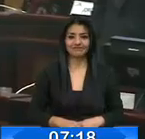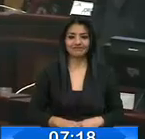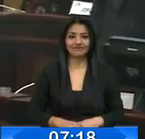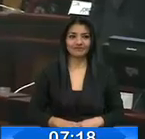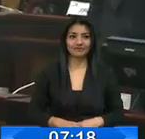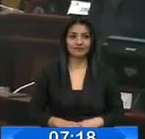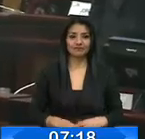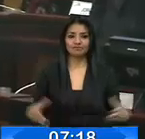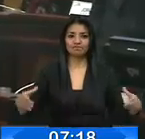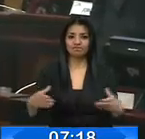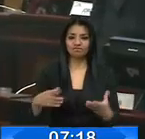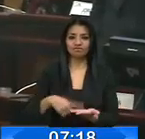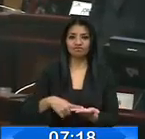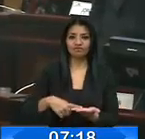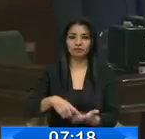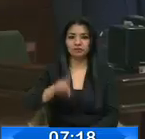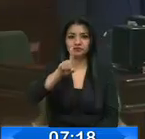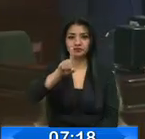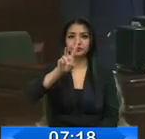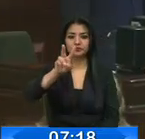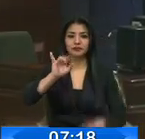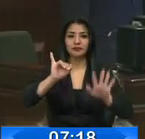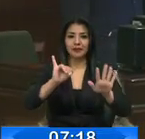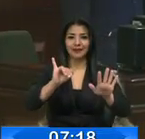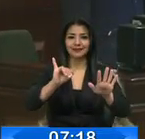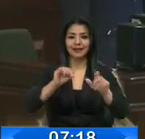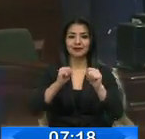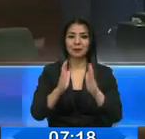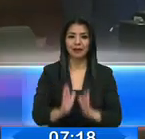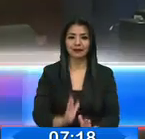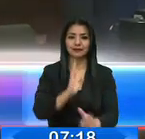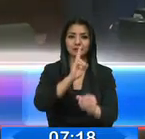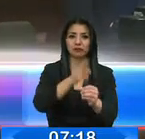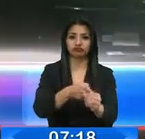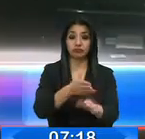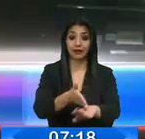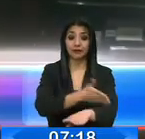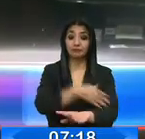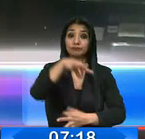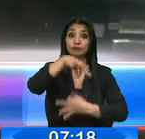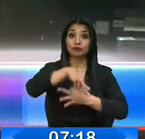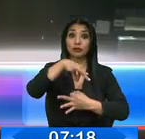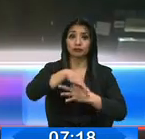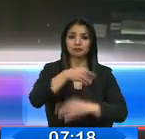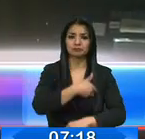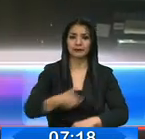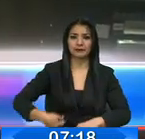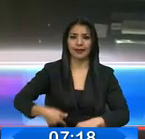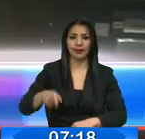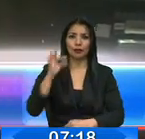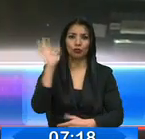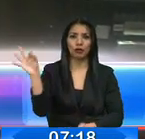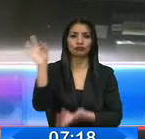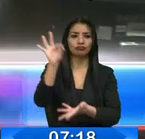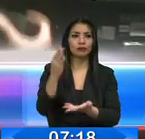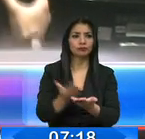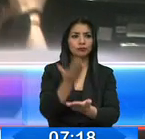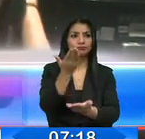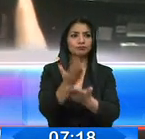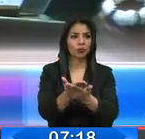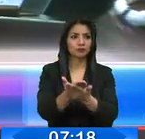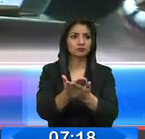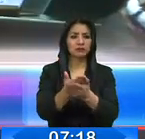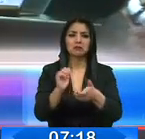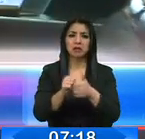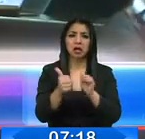A la sesión llegaron 126 legisladores. Antes de la votación, la presidenta abrió el debate y un representante de cada bancada pudo